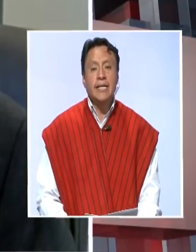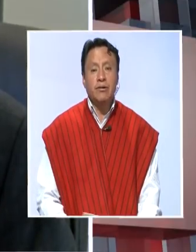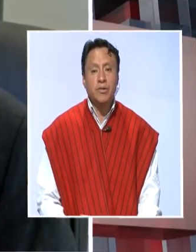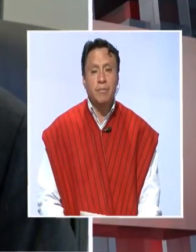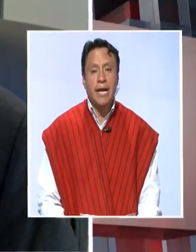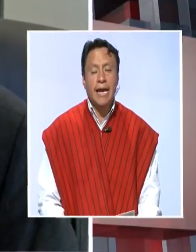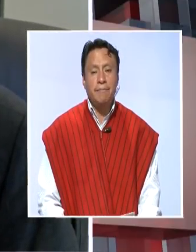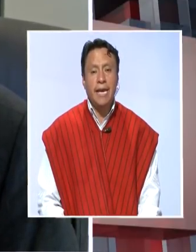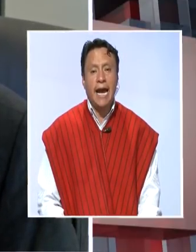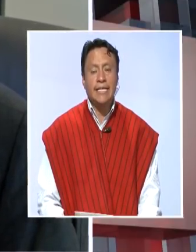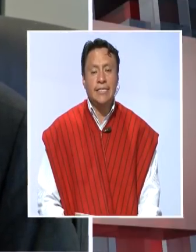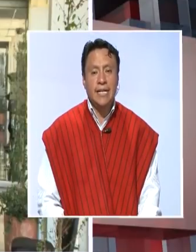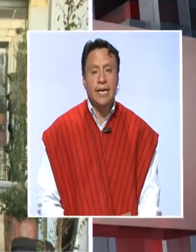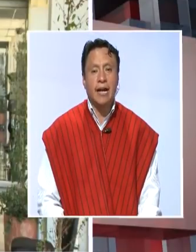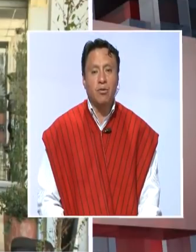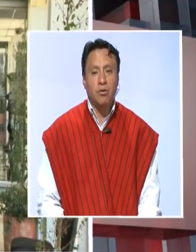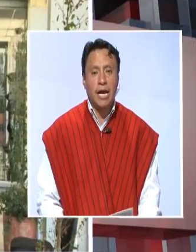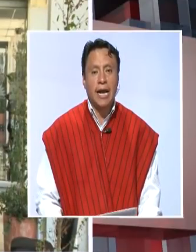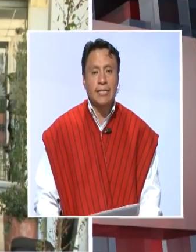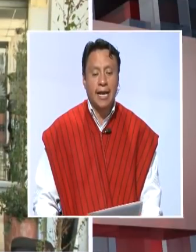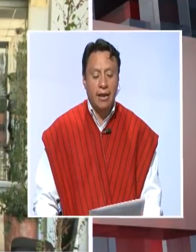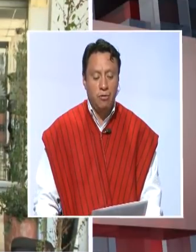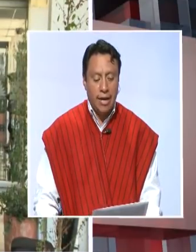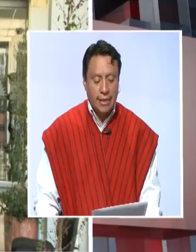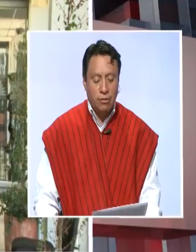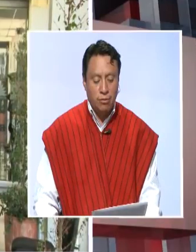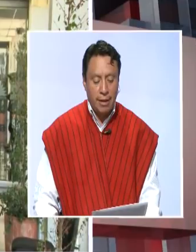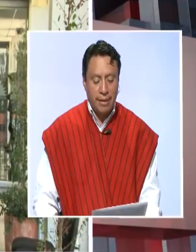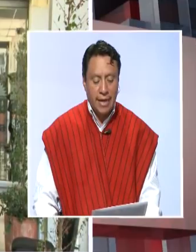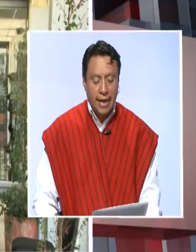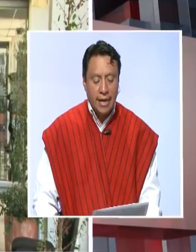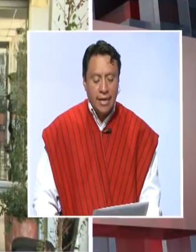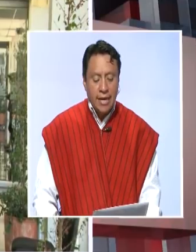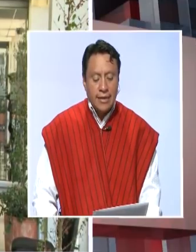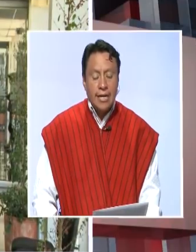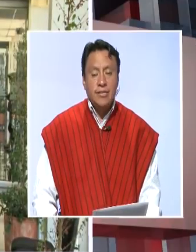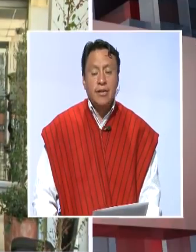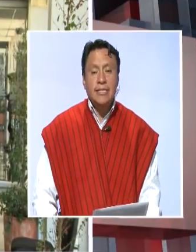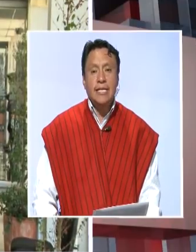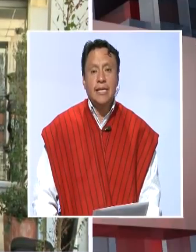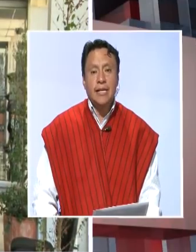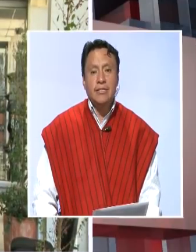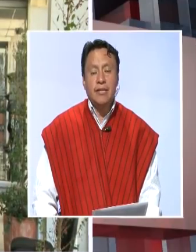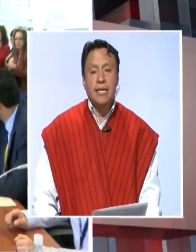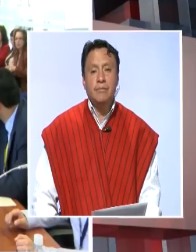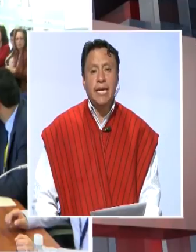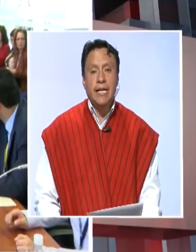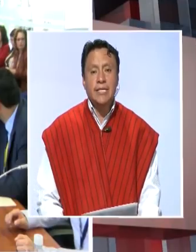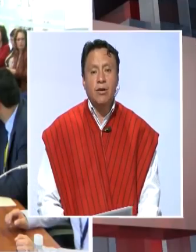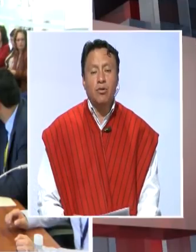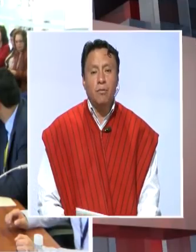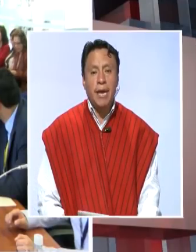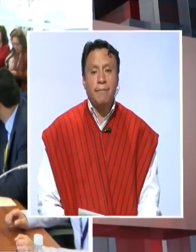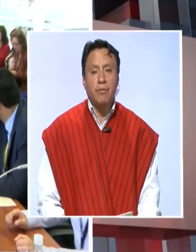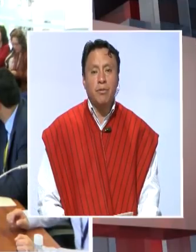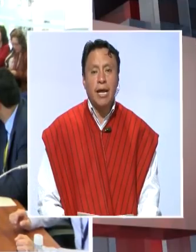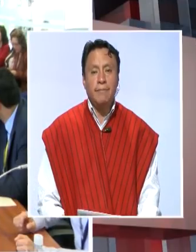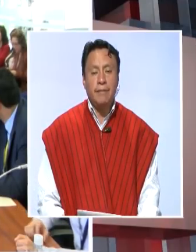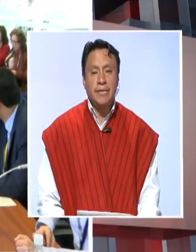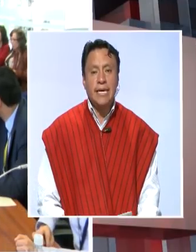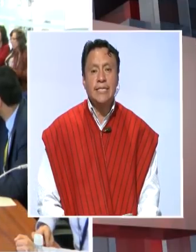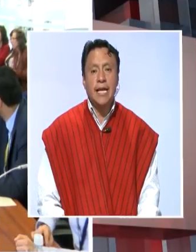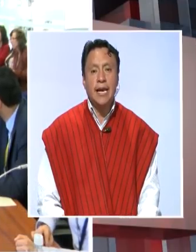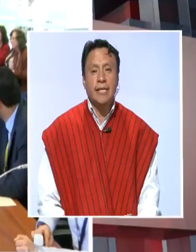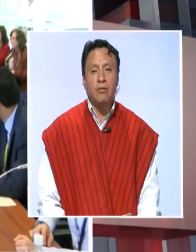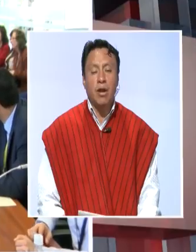Tapishmi, Rikushpa Kaipi, Ayichir Kakuna, Kashnakai Wata Kuna Pika. Relaciones Internacionales, Mingarishka Ukupi, Apukuna